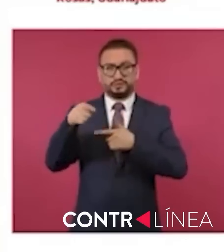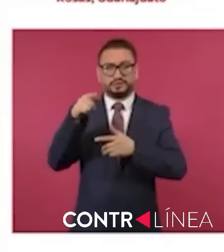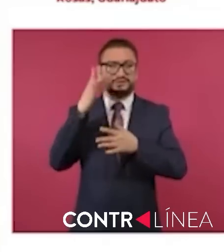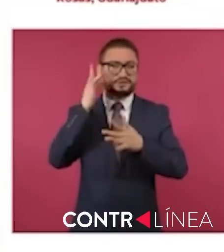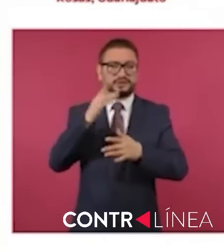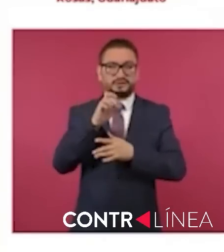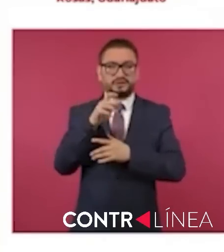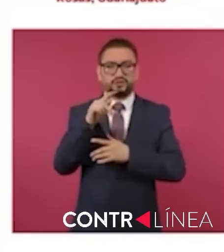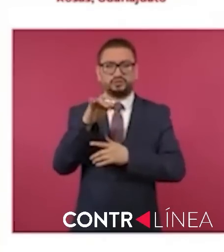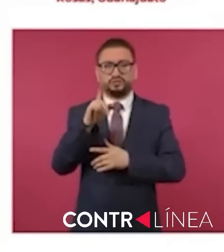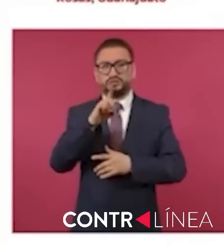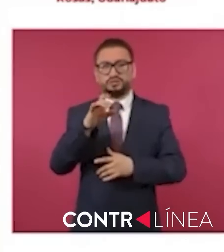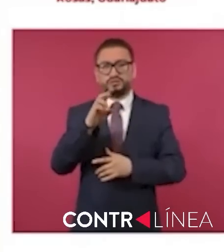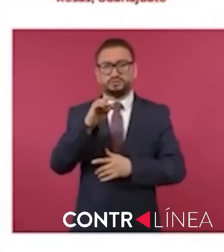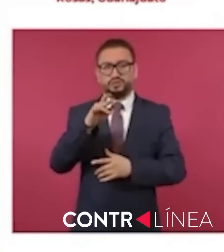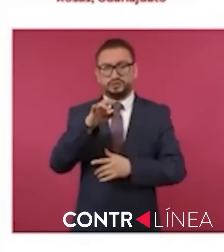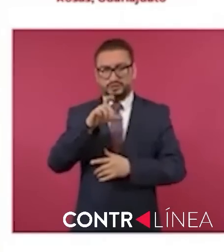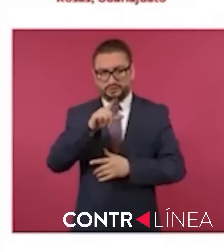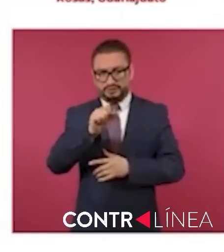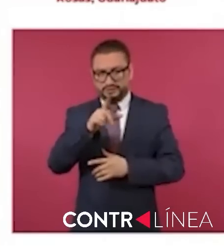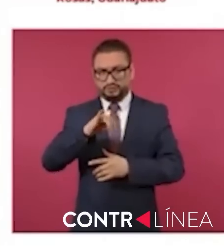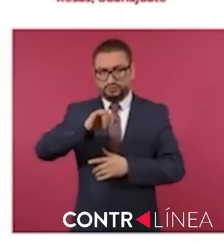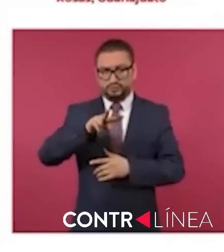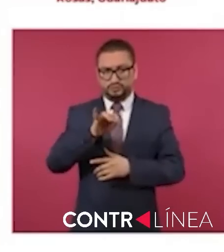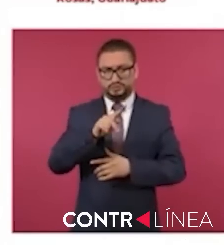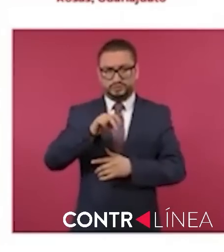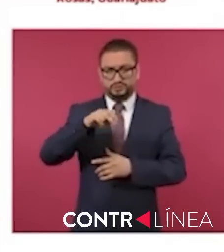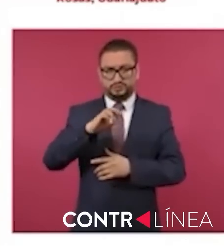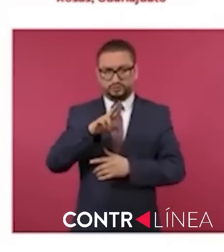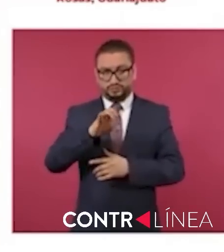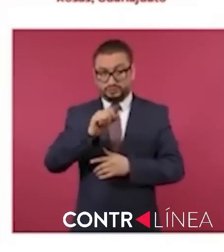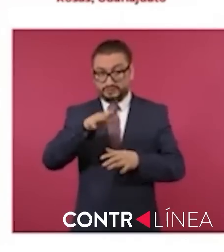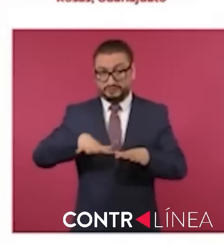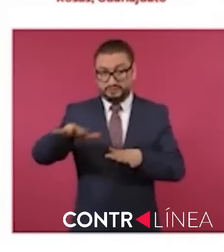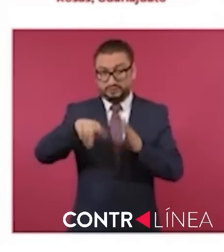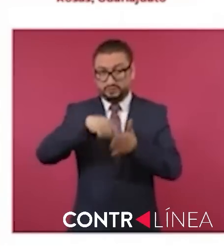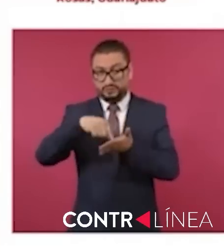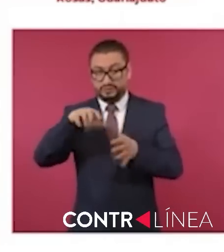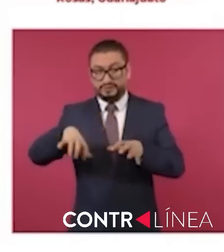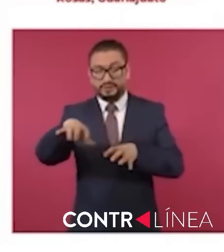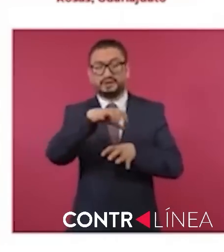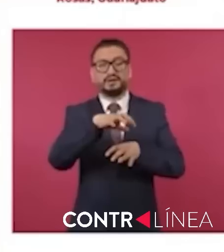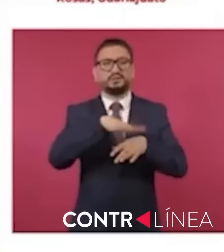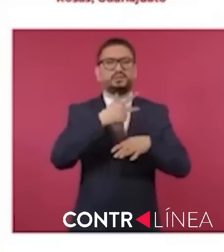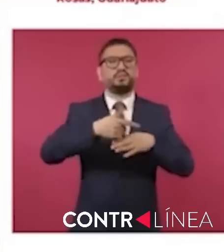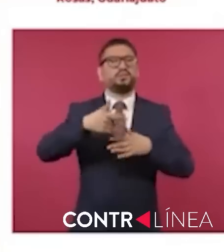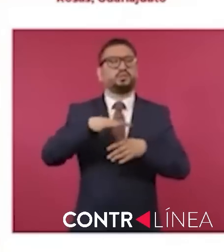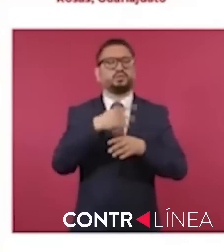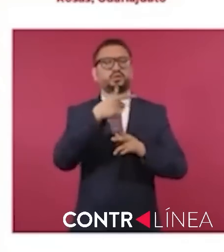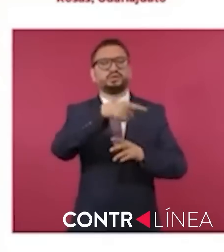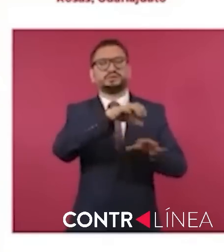los Morales, en Juventino Rosas. Los delitos por los que fueron acusados es